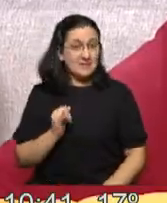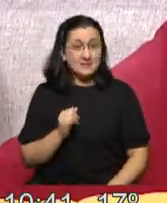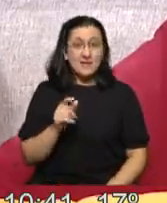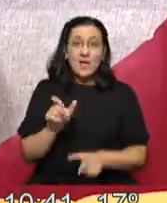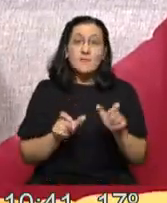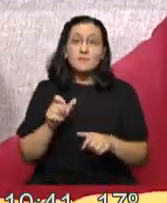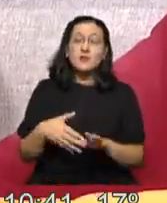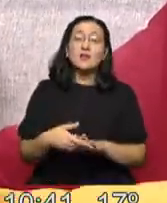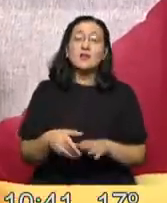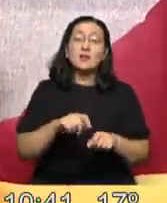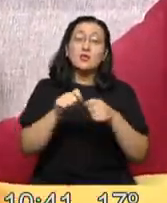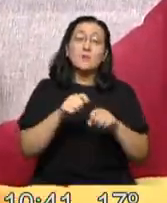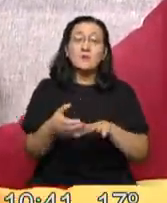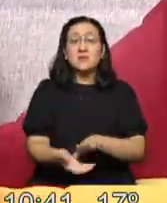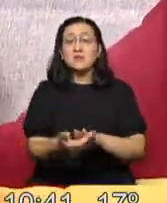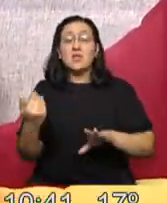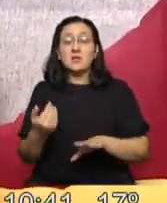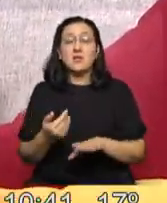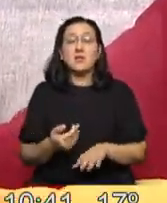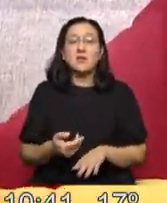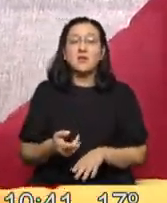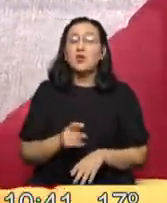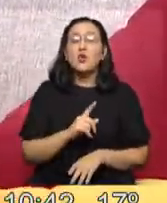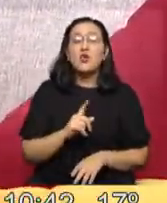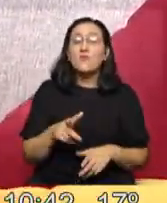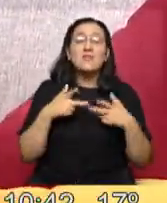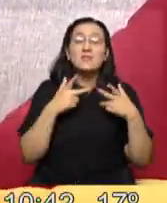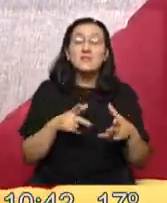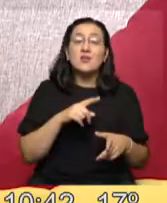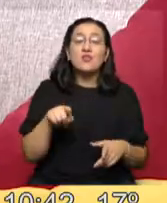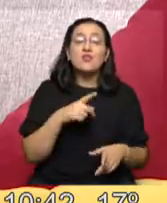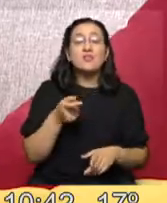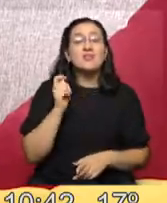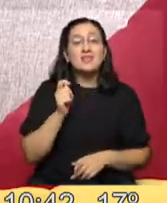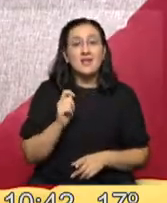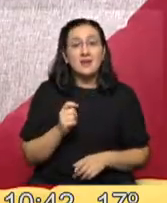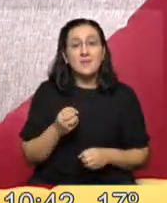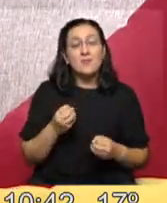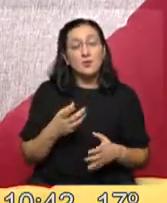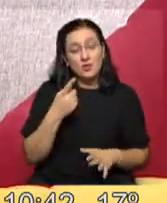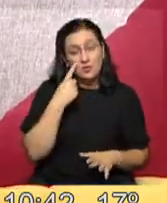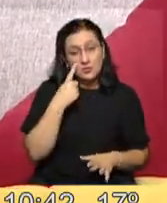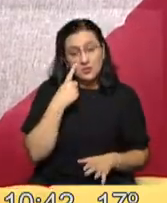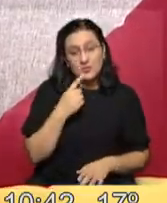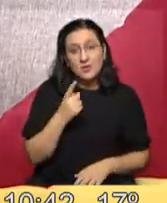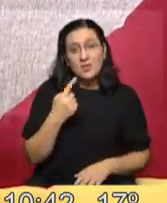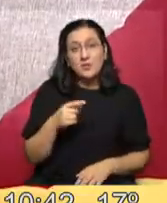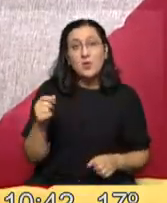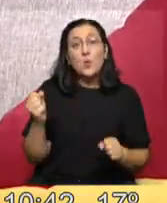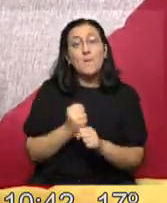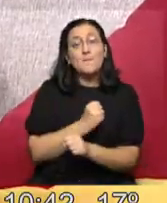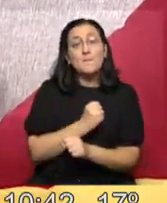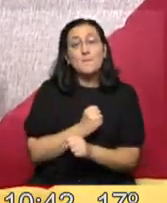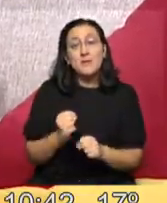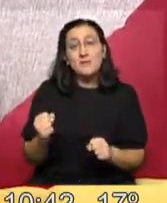Sí, hay. No voy a decir dónde, pero tampoco voy a decir quién, porque es relativamente conocido. En una van premier, no hace mucho,